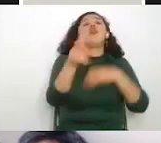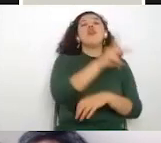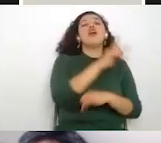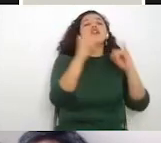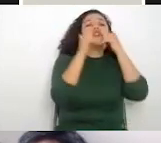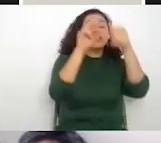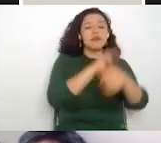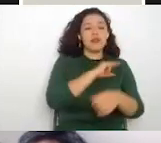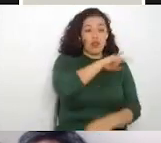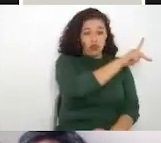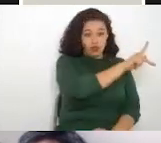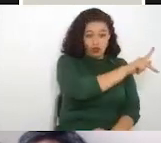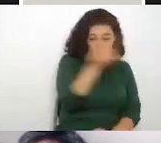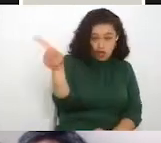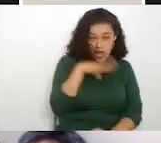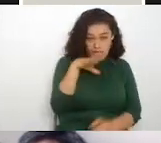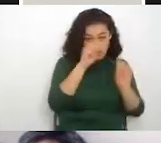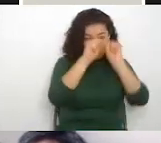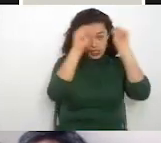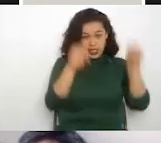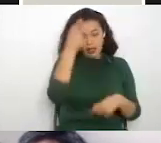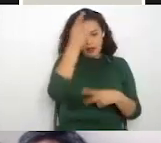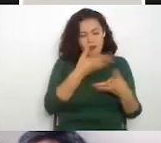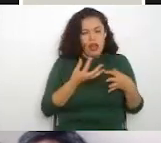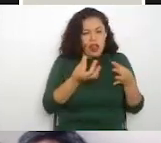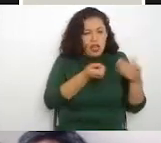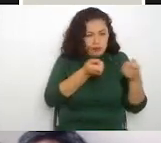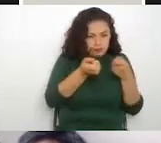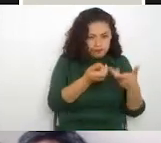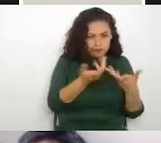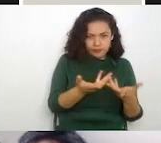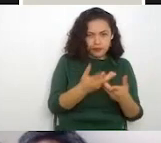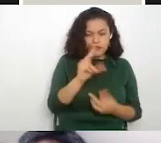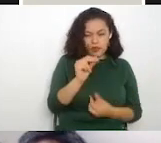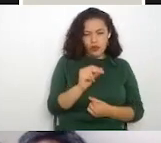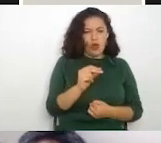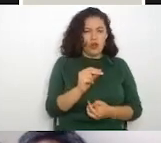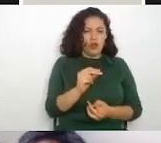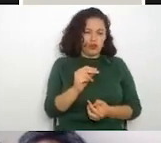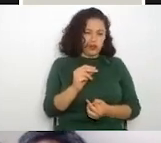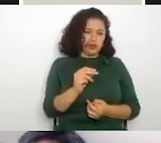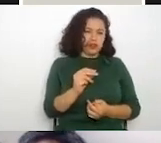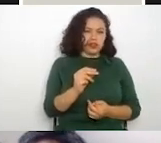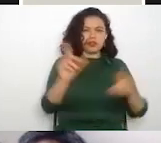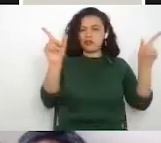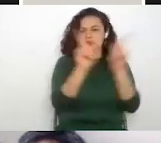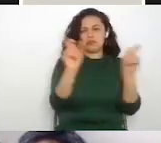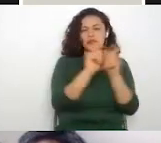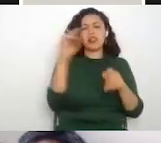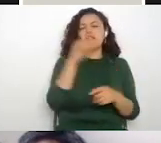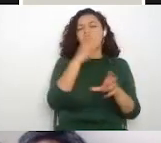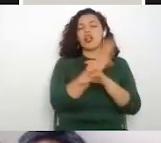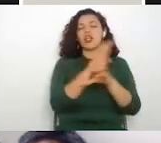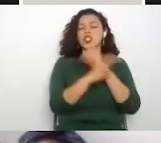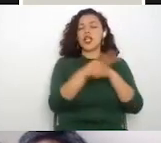privada tienen un sistema de gestión de la calidad y vamos a mencionar brevemente los elementos más